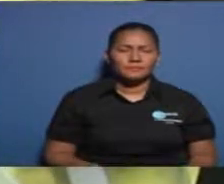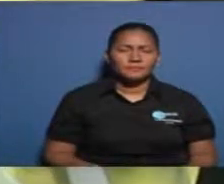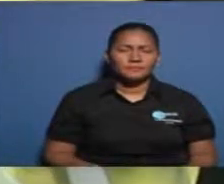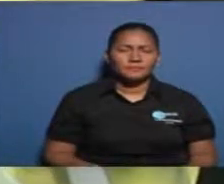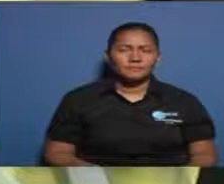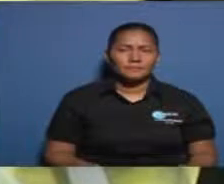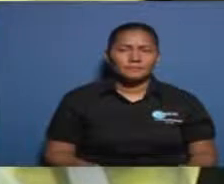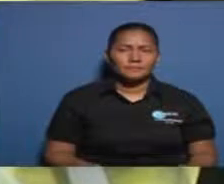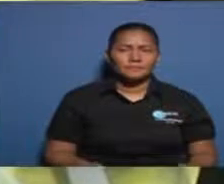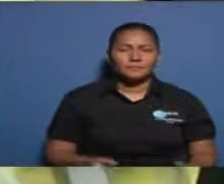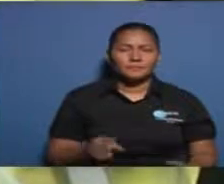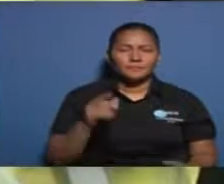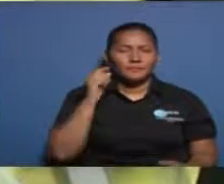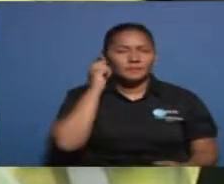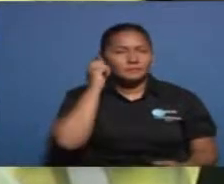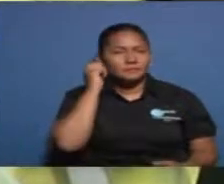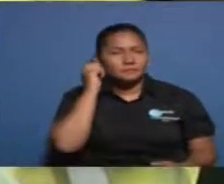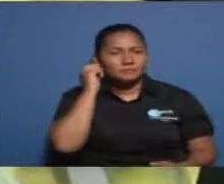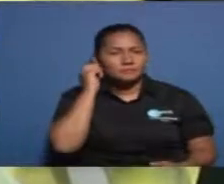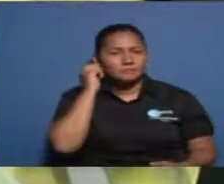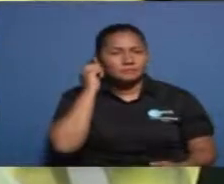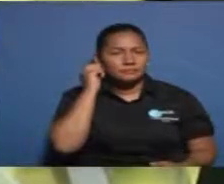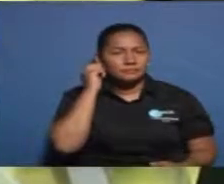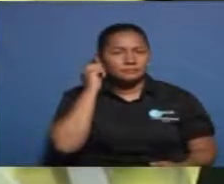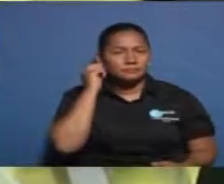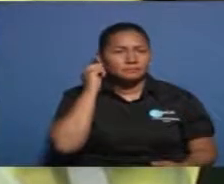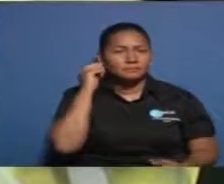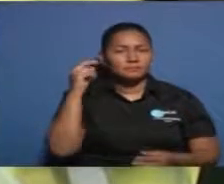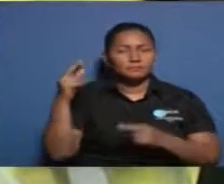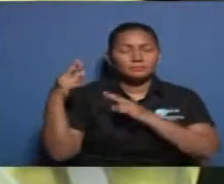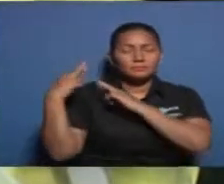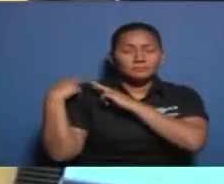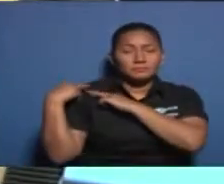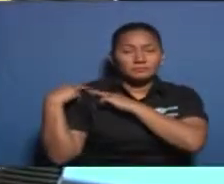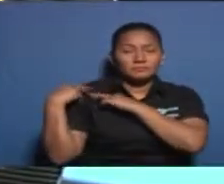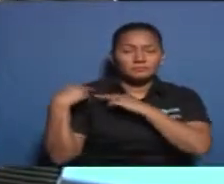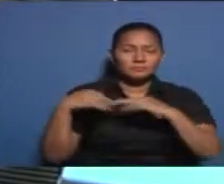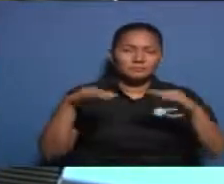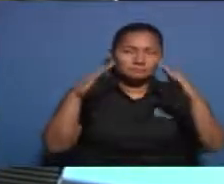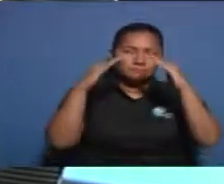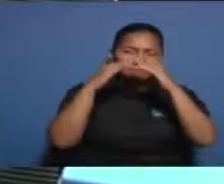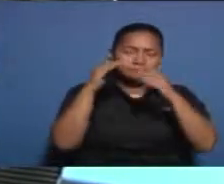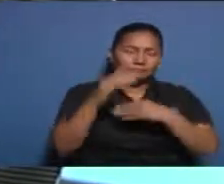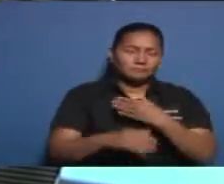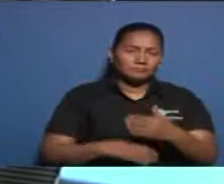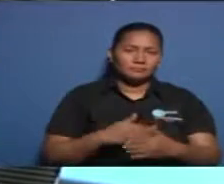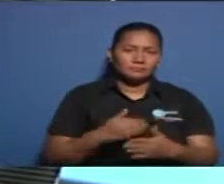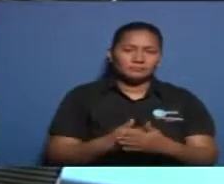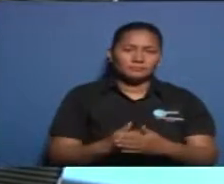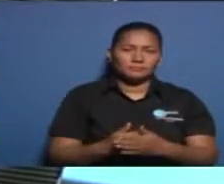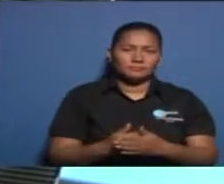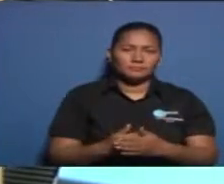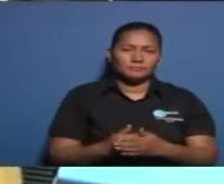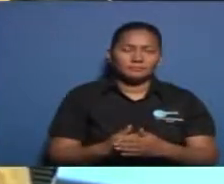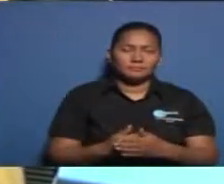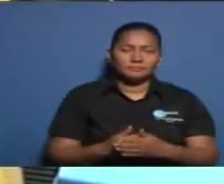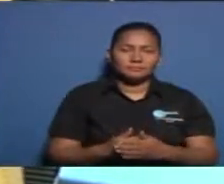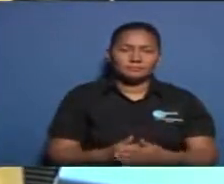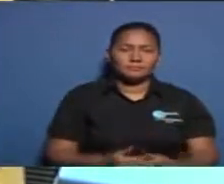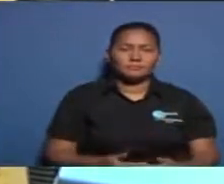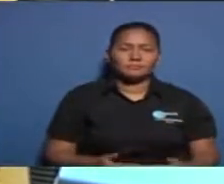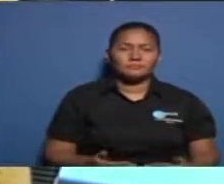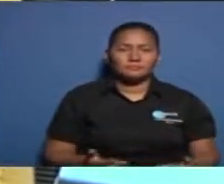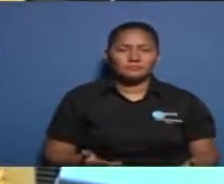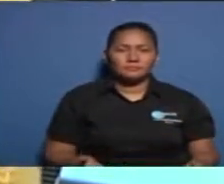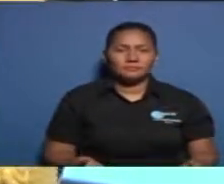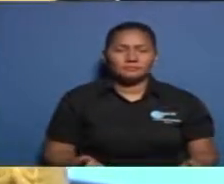de eso de que la mujer es la que debe encargarse de todo el lugar porque está su responsabilidad pero ya tiene que ser y uno se ríe cuando uno